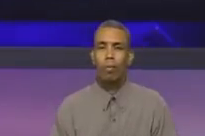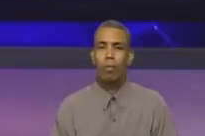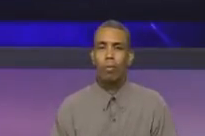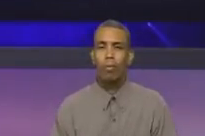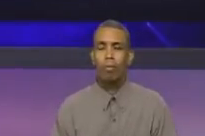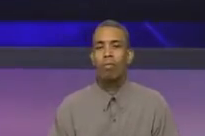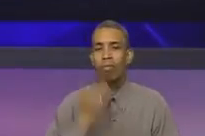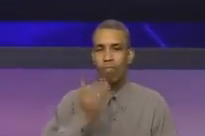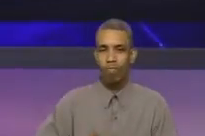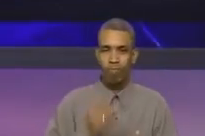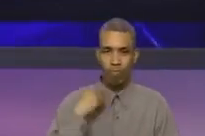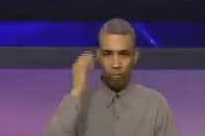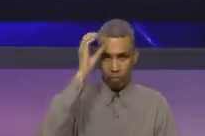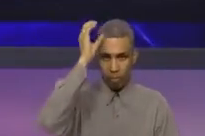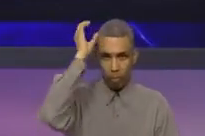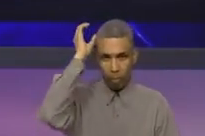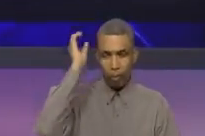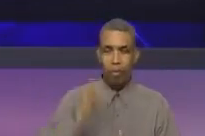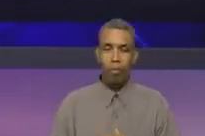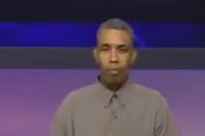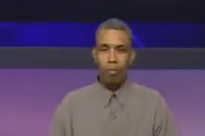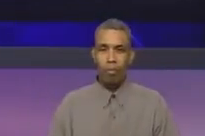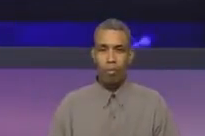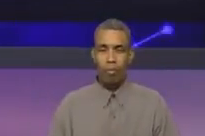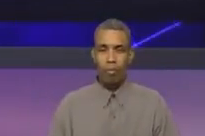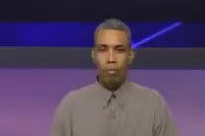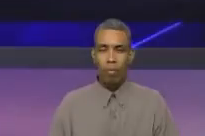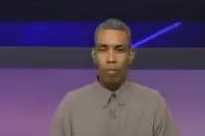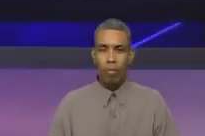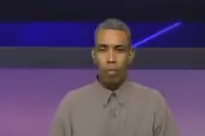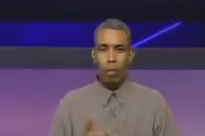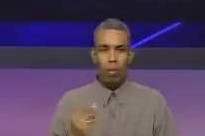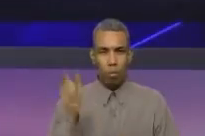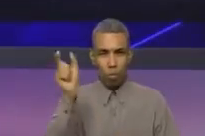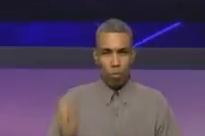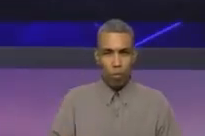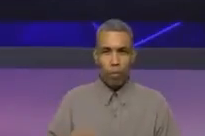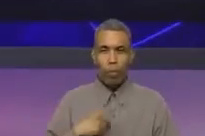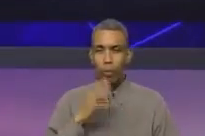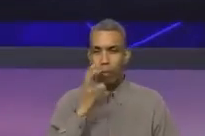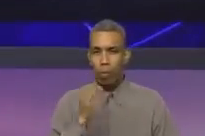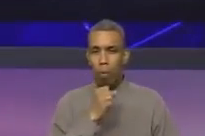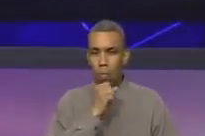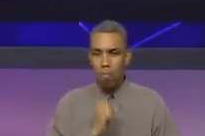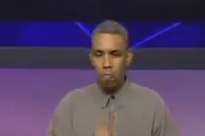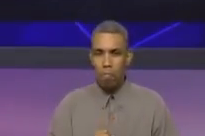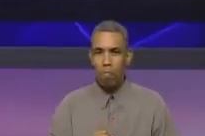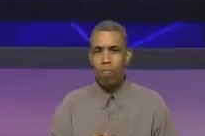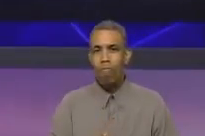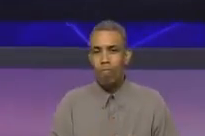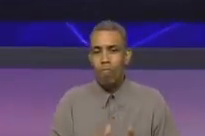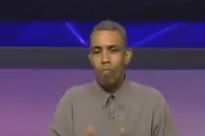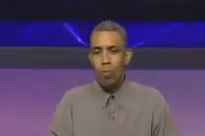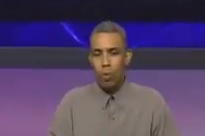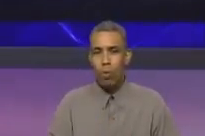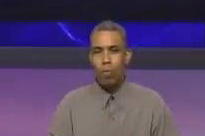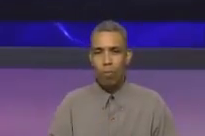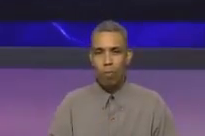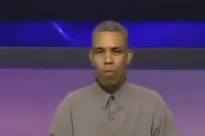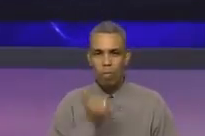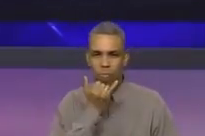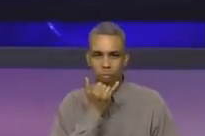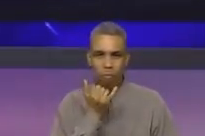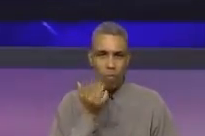Gracias, Cristian. Buenas tardes. Y un adulto mayor que había sido arrollado por una camioneta en el sector del Retén murió en las últimas horas en un centro